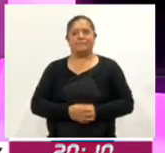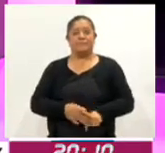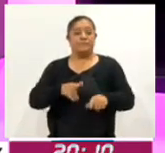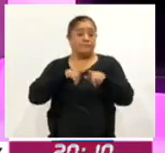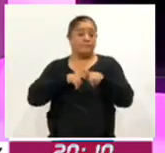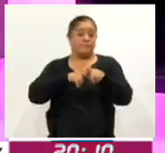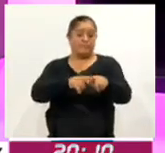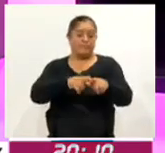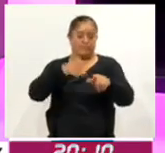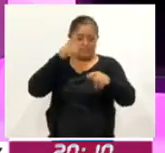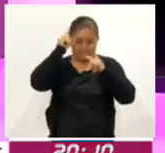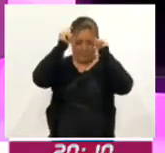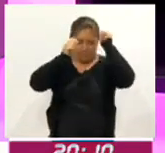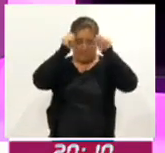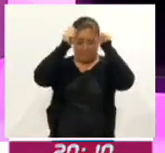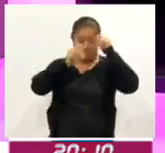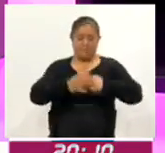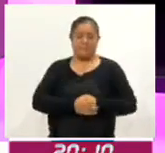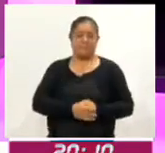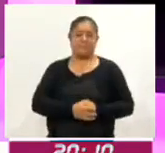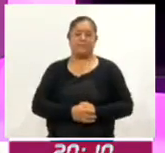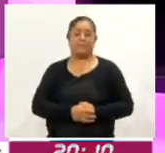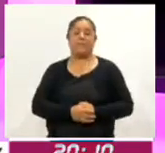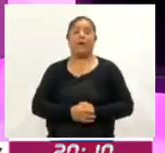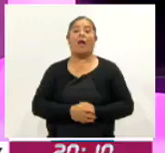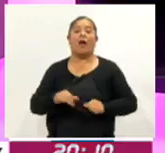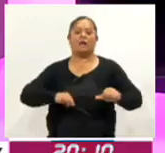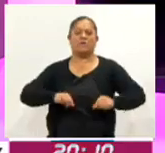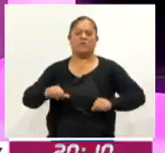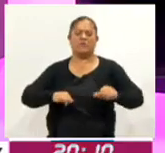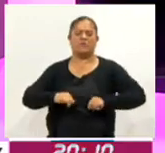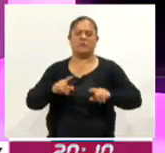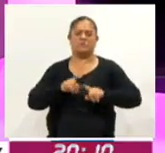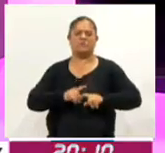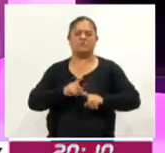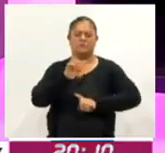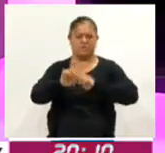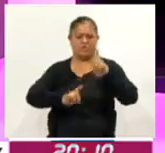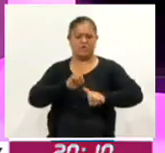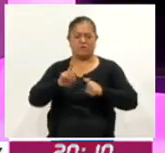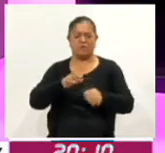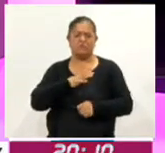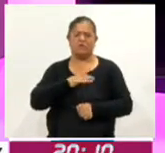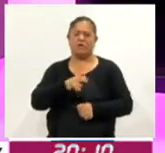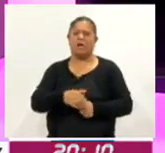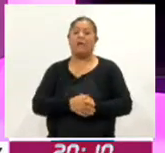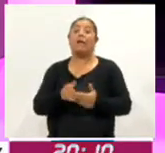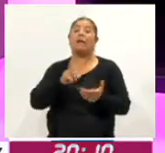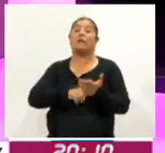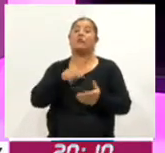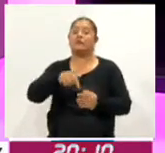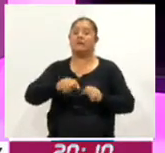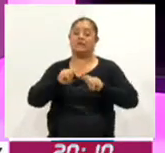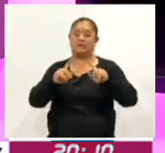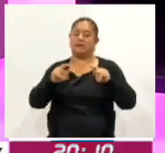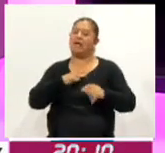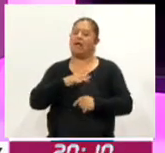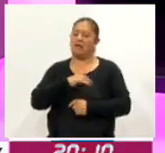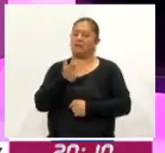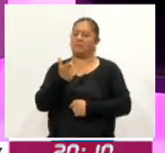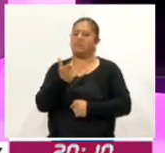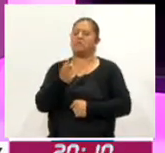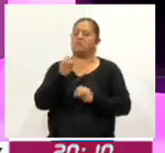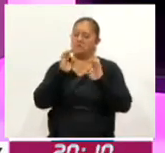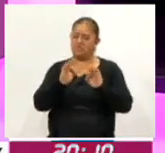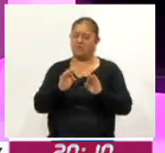cuestión turística, los diferentes eventos deportivos que se han llevado a cabo en nuestra entidad han dejado una importante